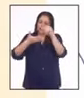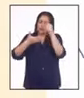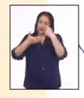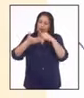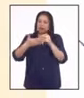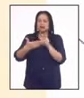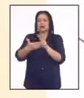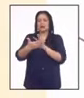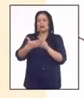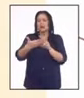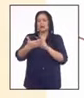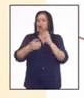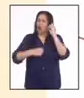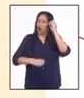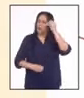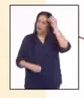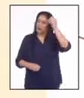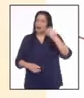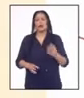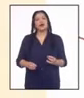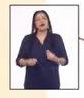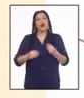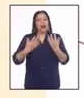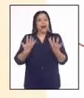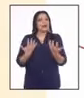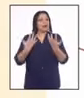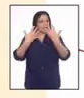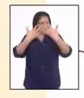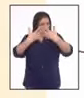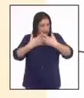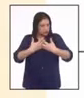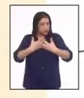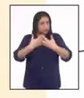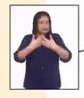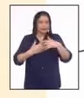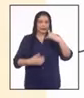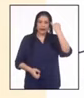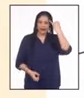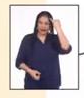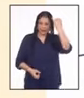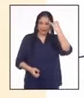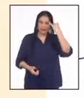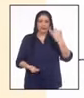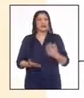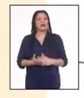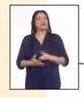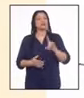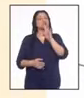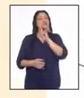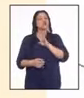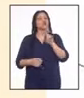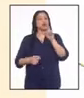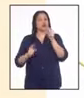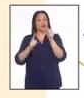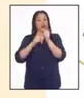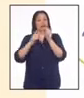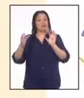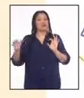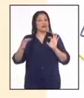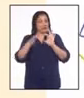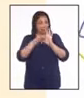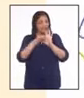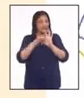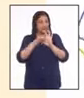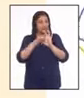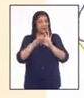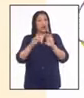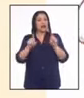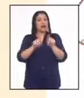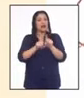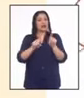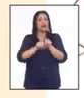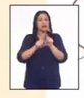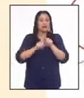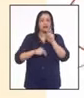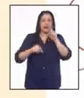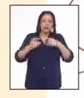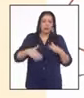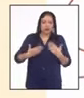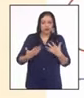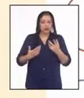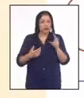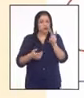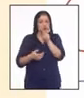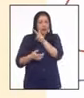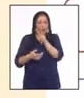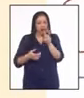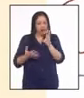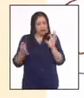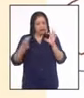artículo de opinión se establece relaciones entre las ideas a través del uso de conectores y referentes que aseguren la